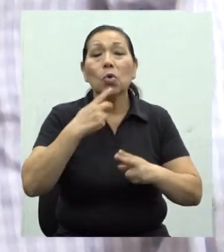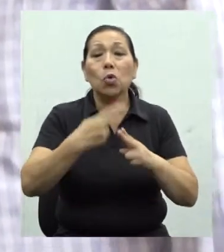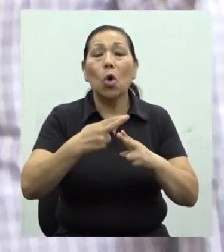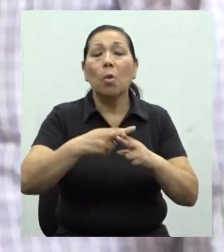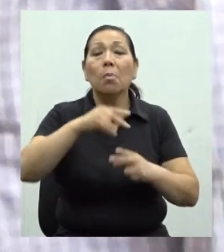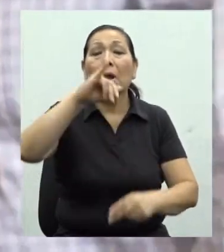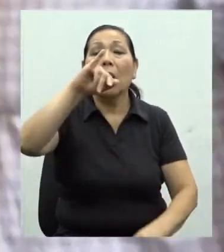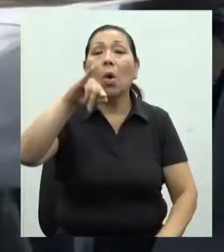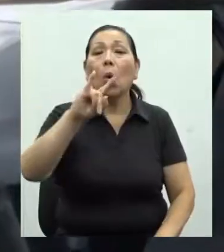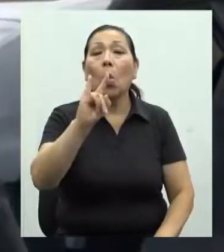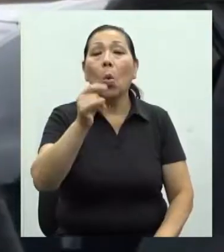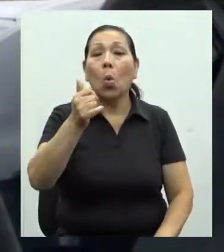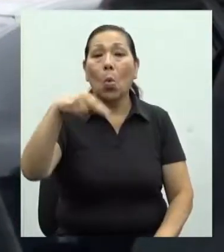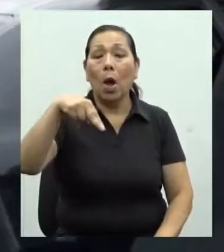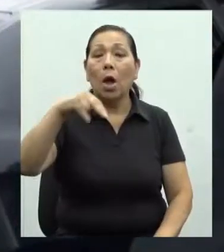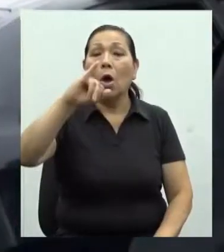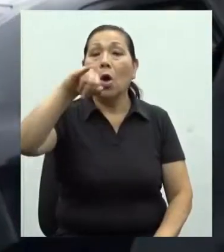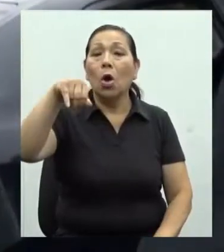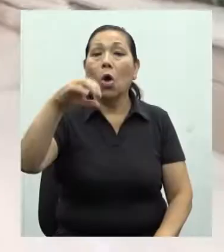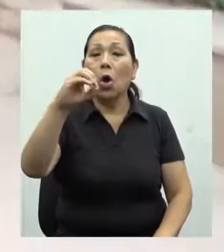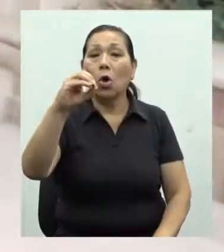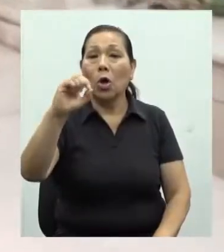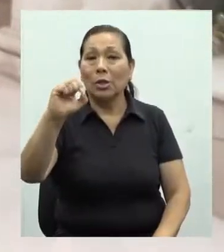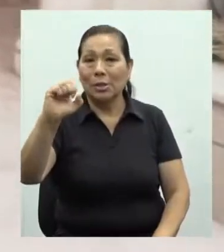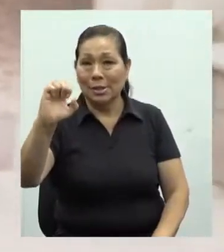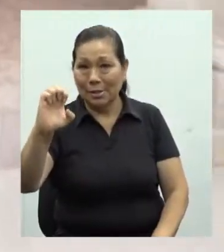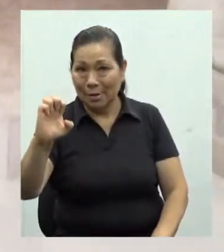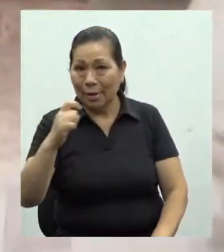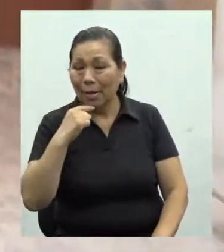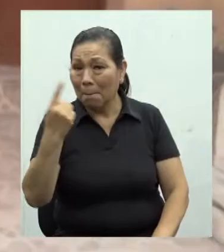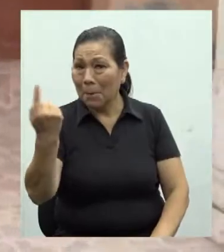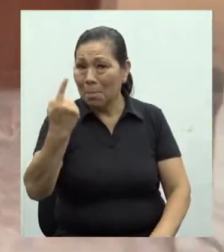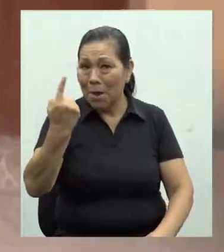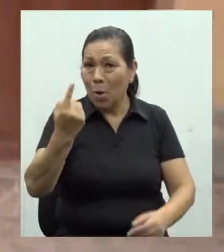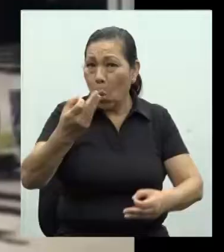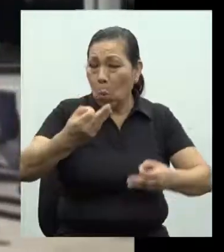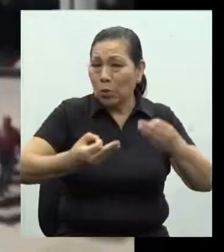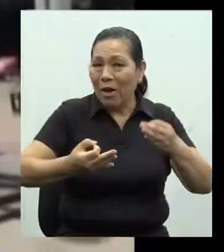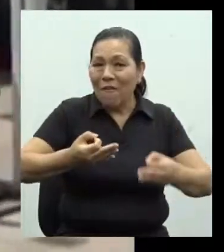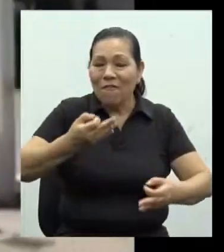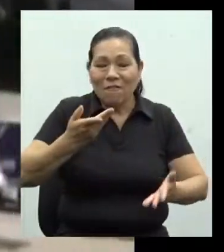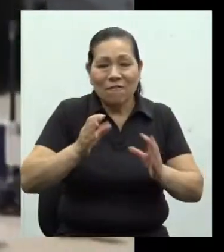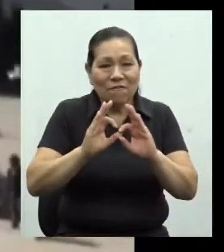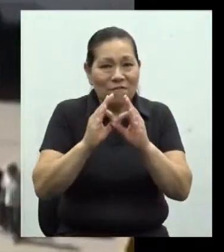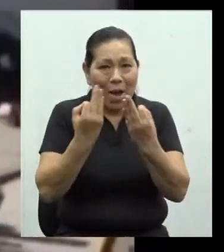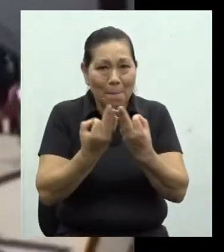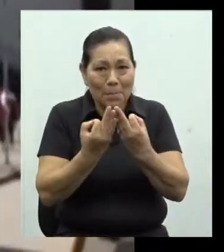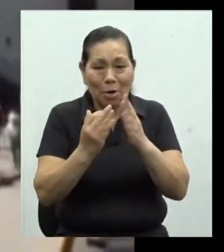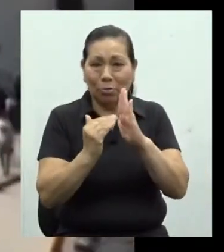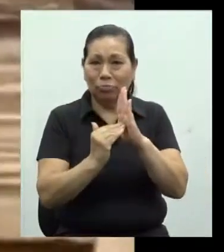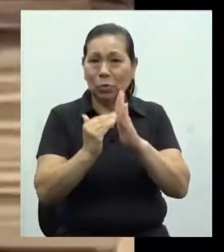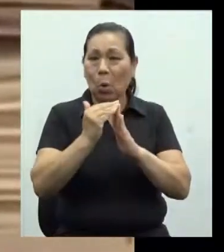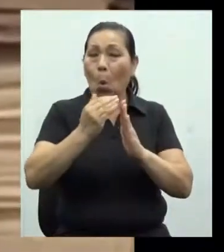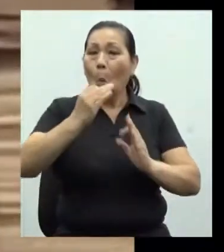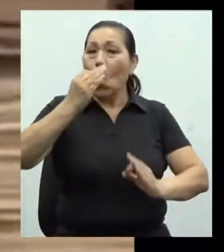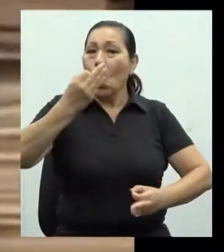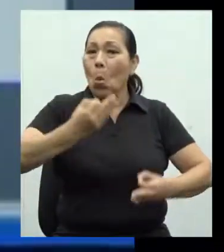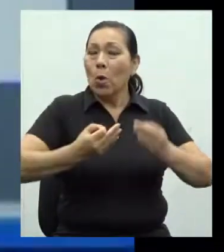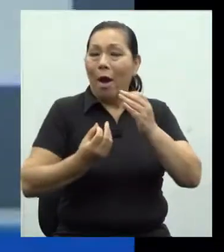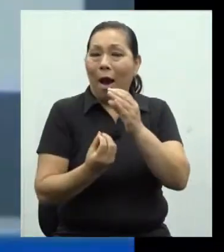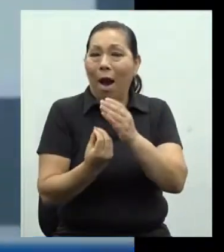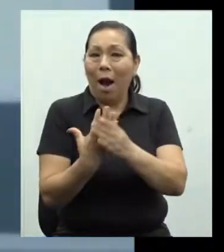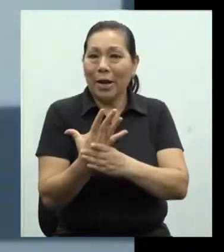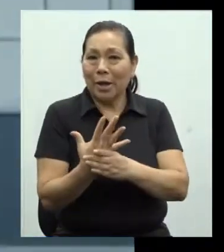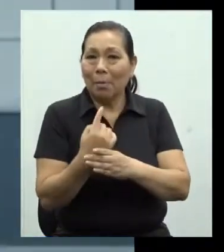José Guillén Domínguez. Dispuso que el primer juzgado de familia de la Corte Superior de Justicia de